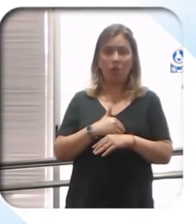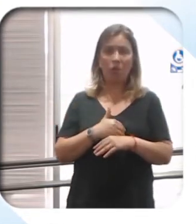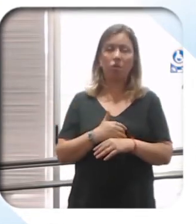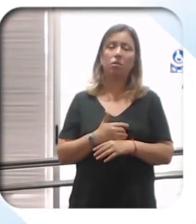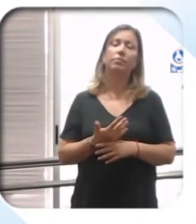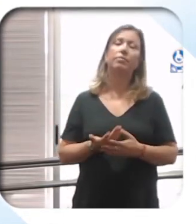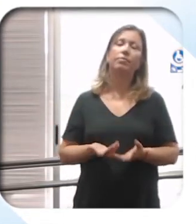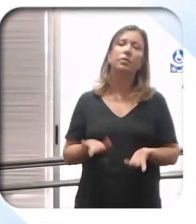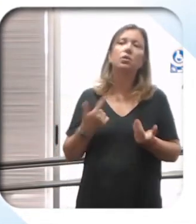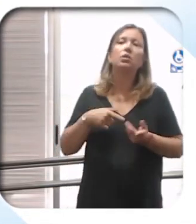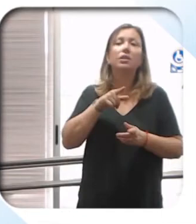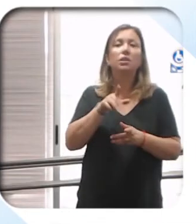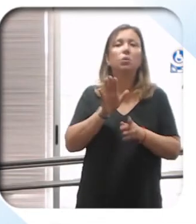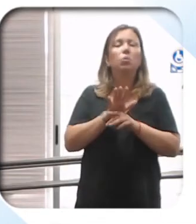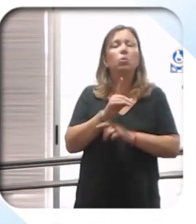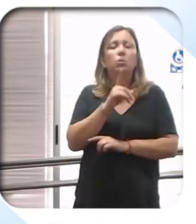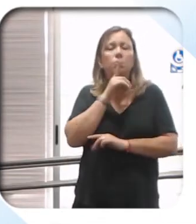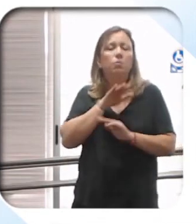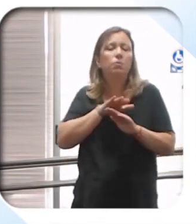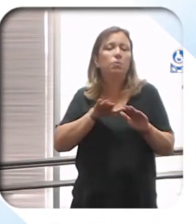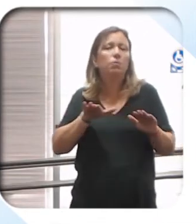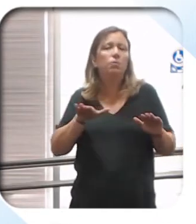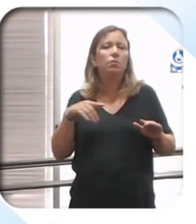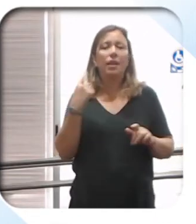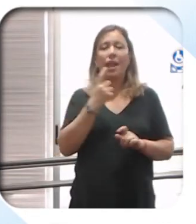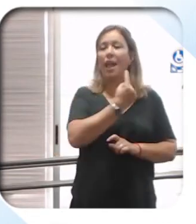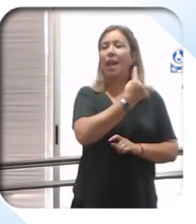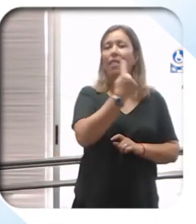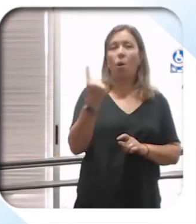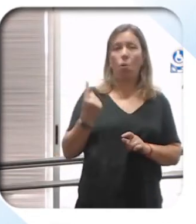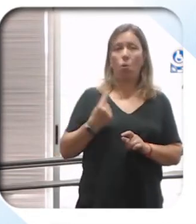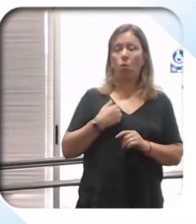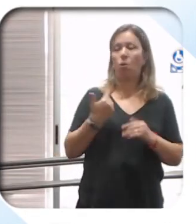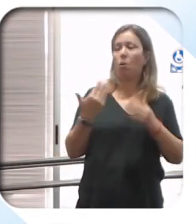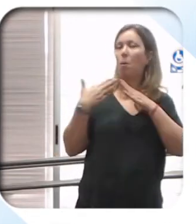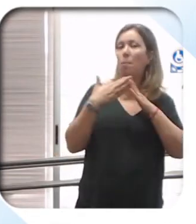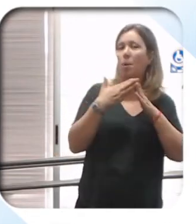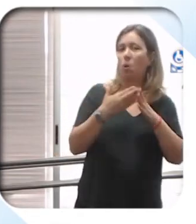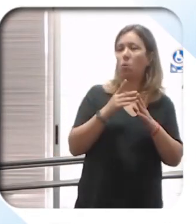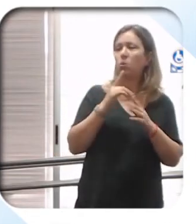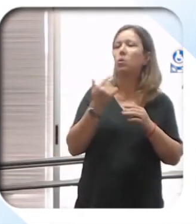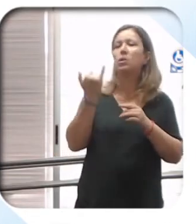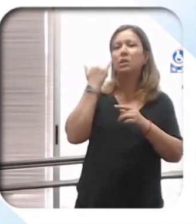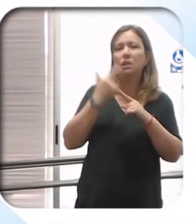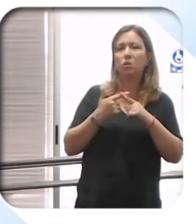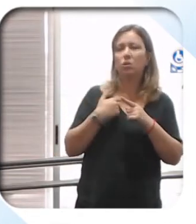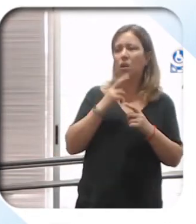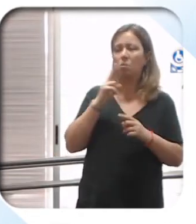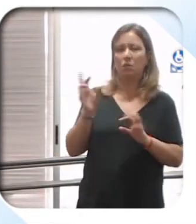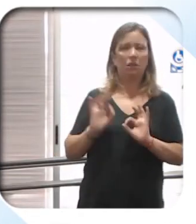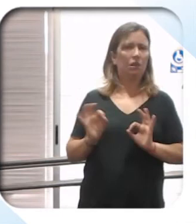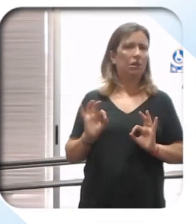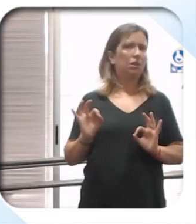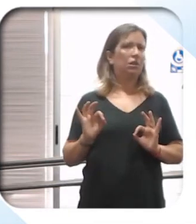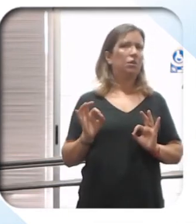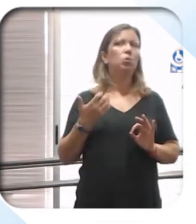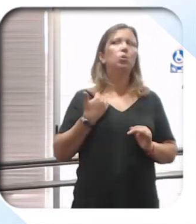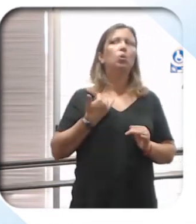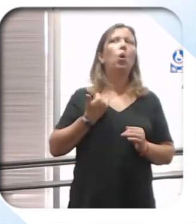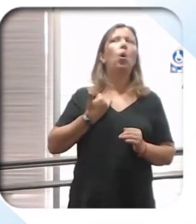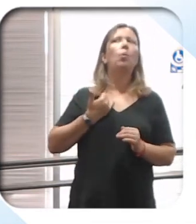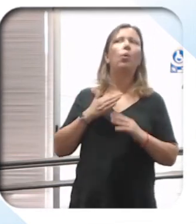Entonces, los silencios, las actitudes que tenemos frente a preguntas de sexualidad y que no respondemos porque a veces no